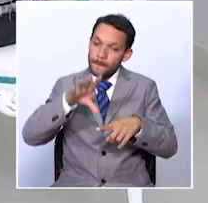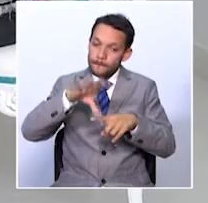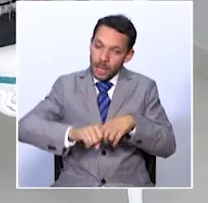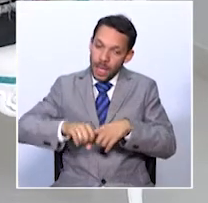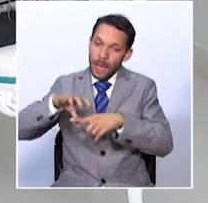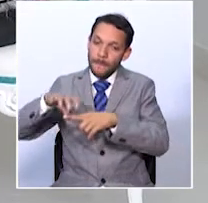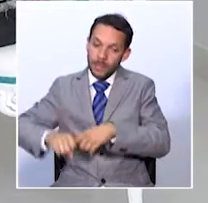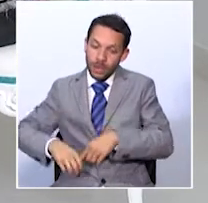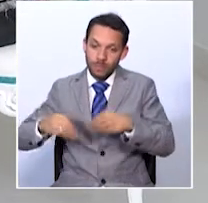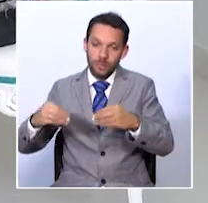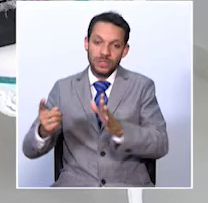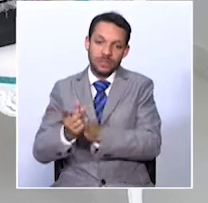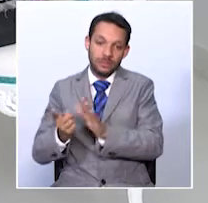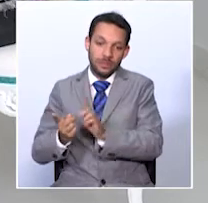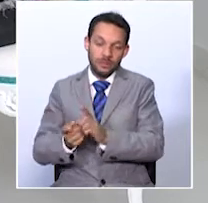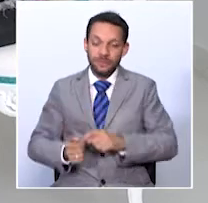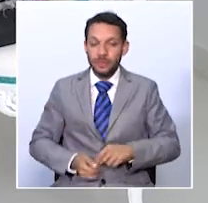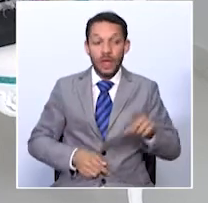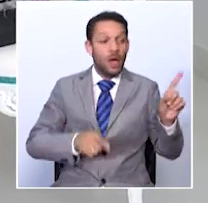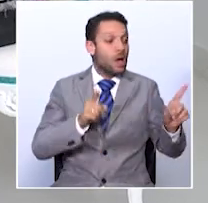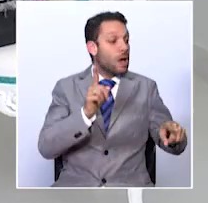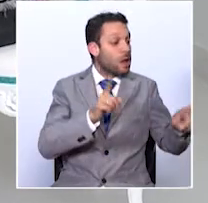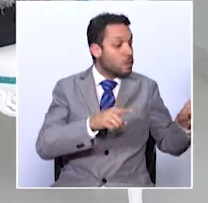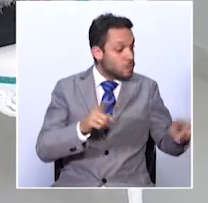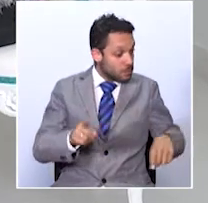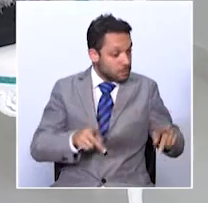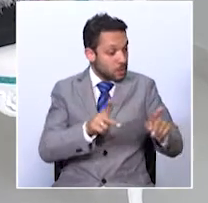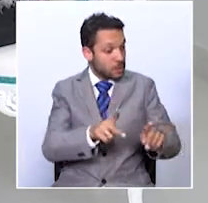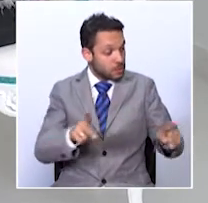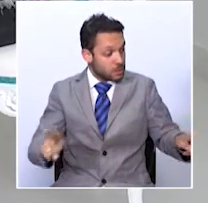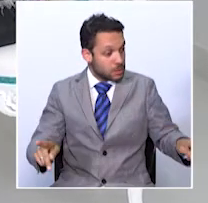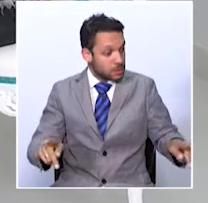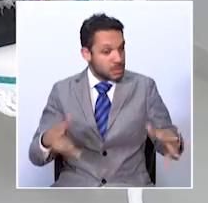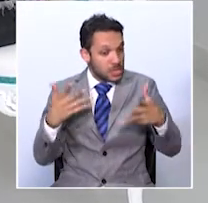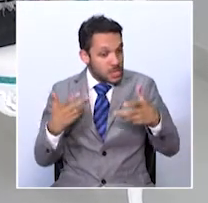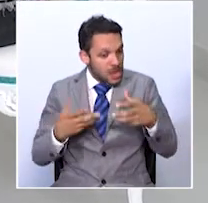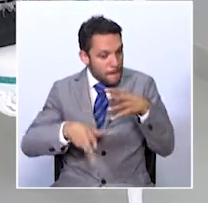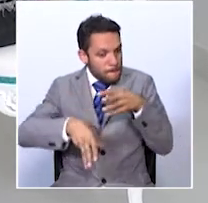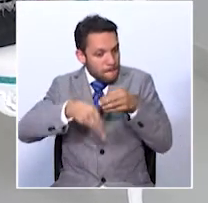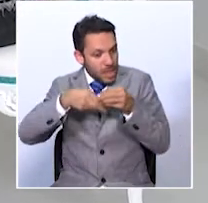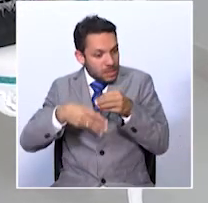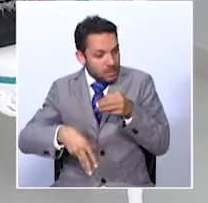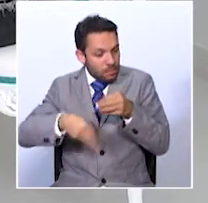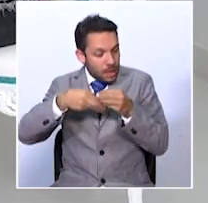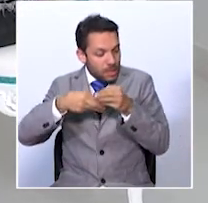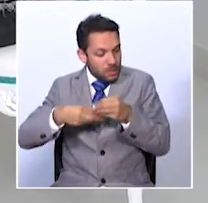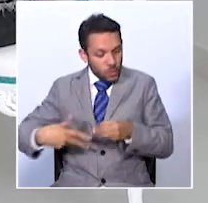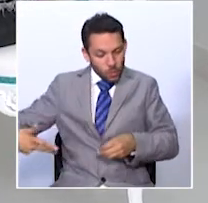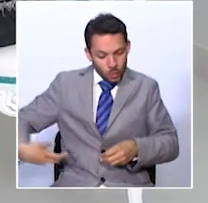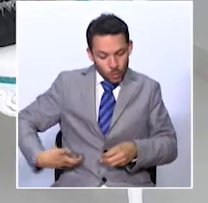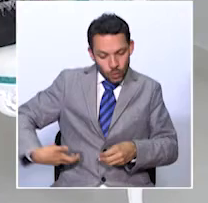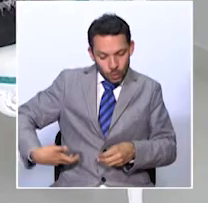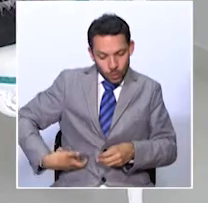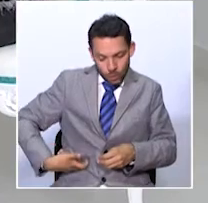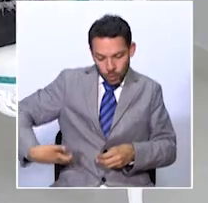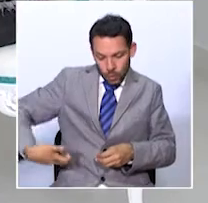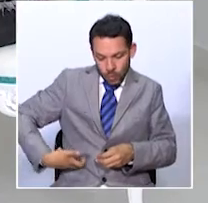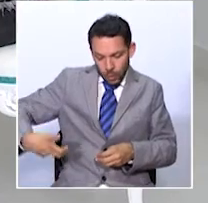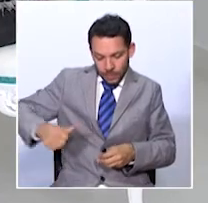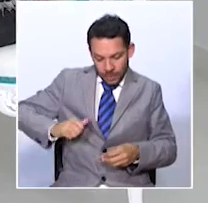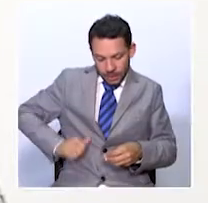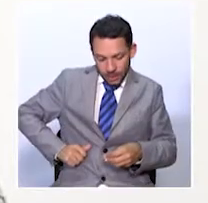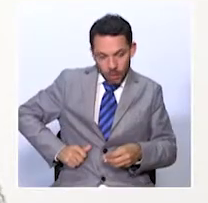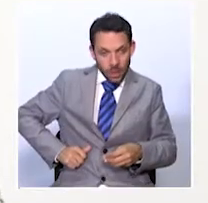frecuente. Hay personas que se vuelven como adictas. No, señor, yo les digo, con la salud no